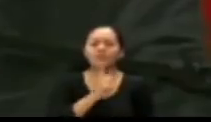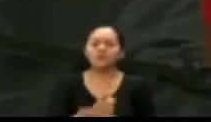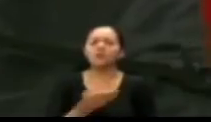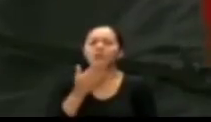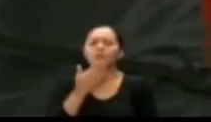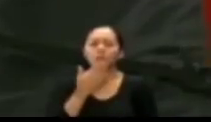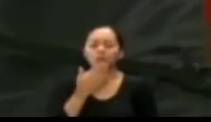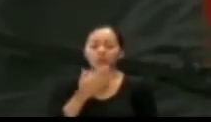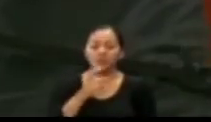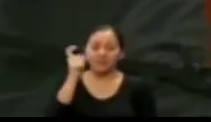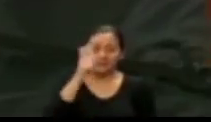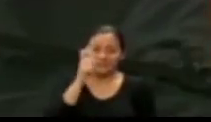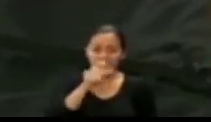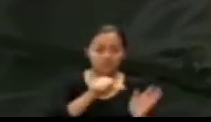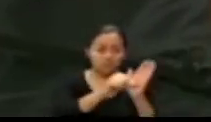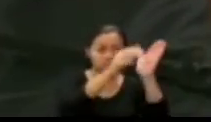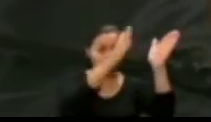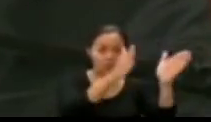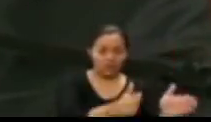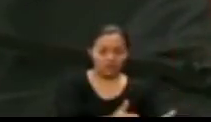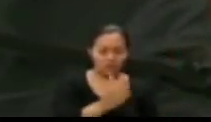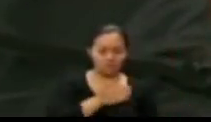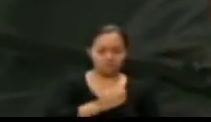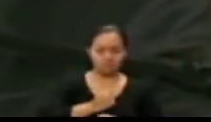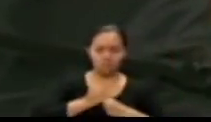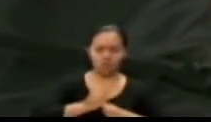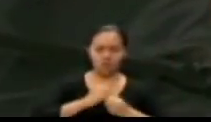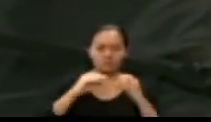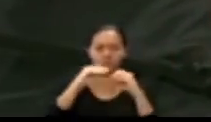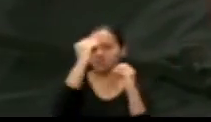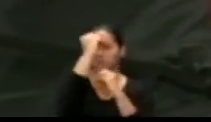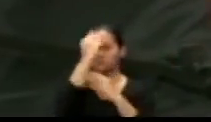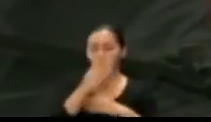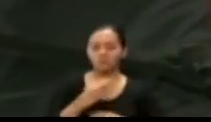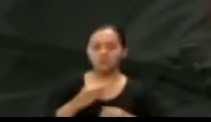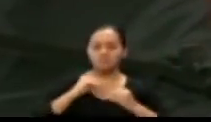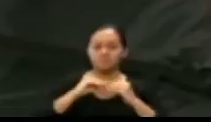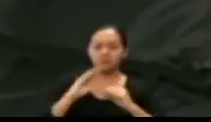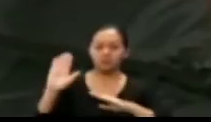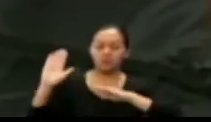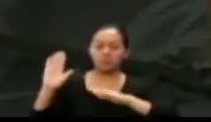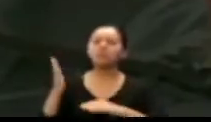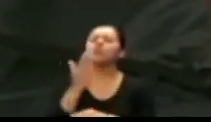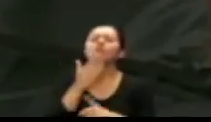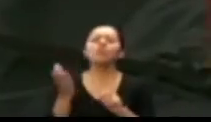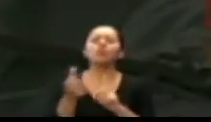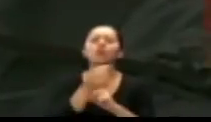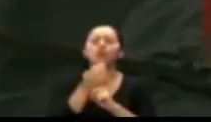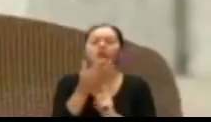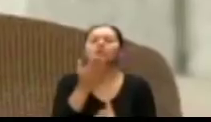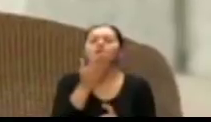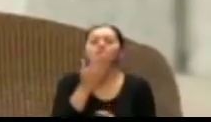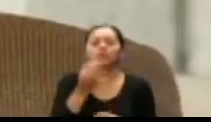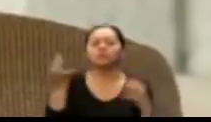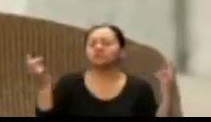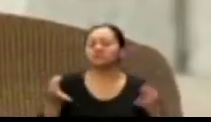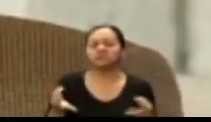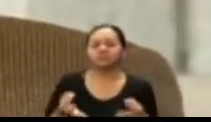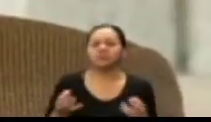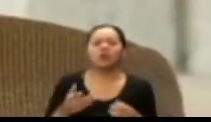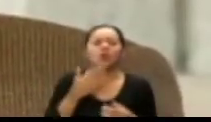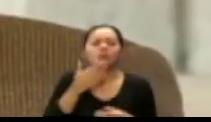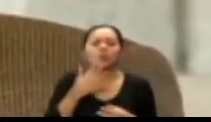necesitamos ciudadanía informada y comprometida. ¿Cómo alcanzamos este logro